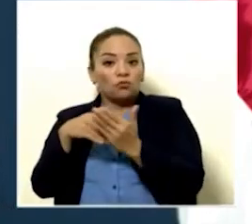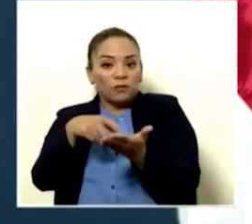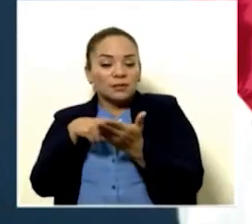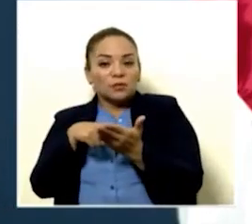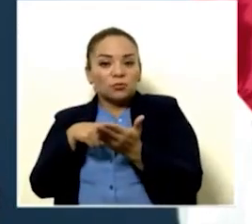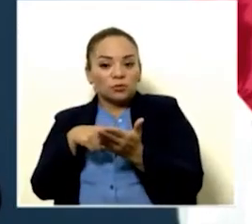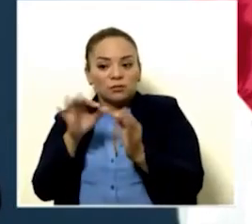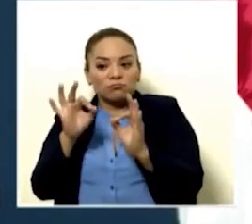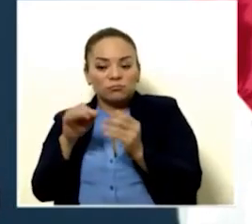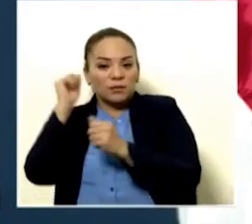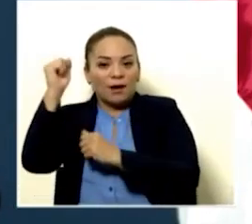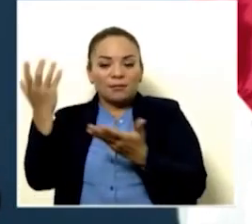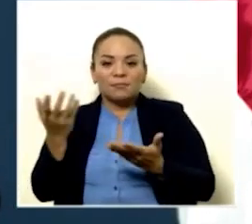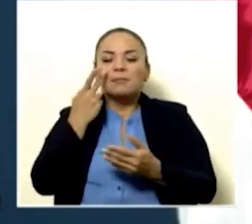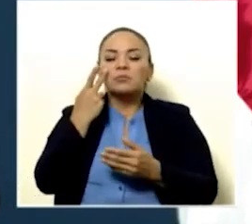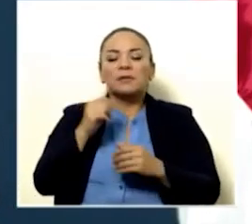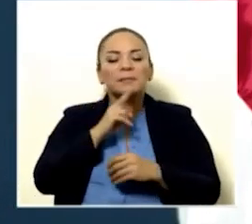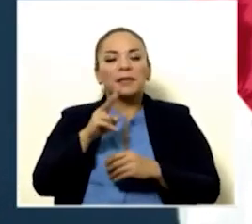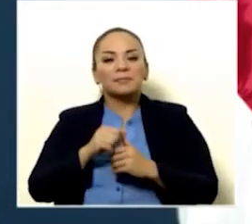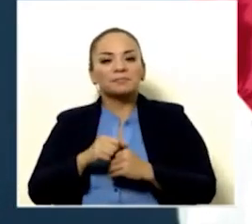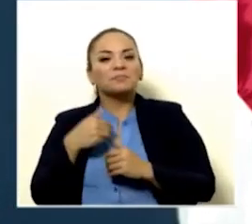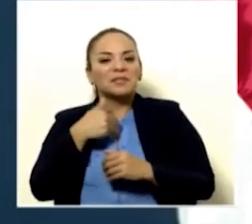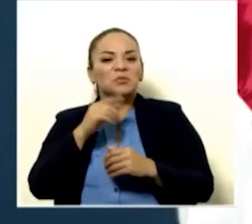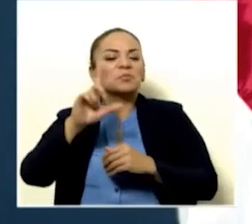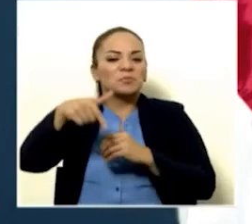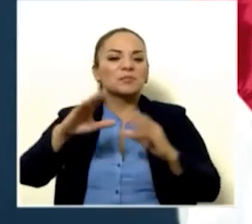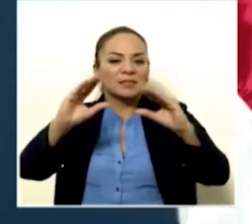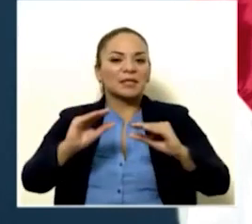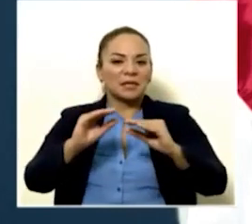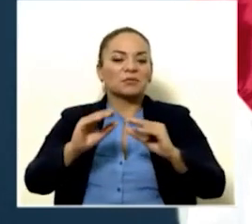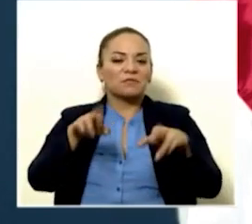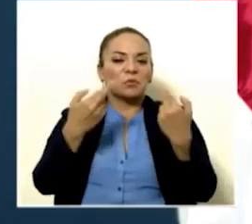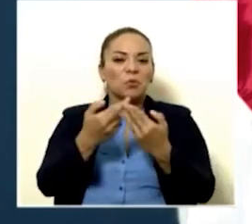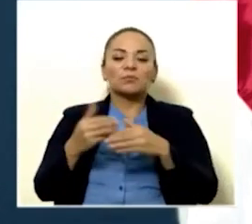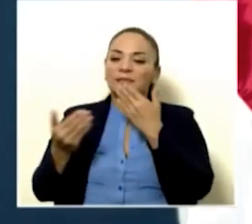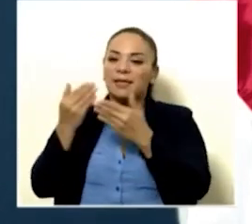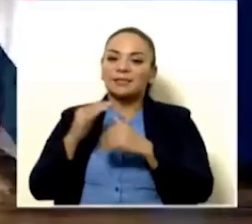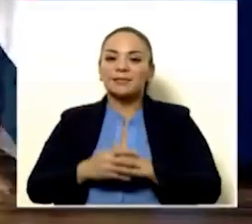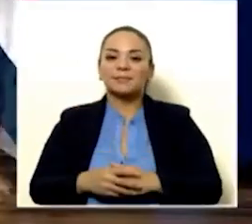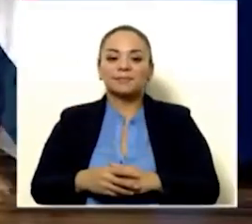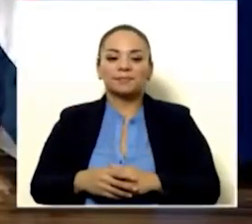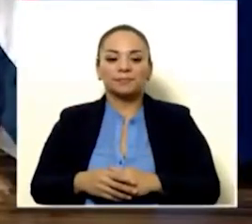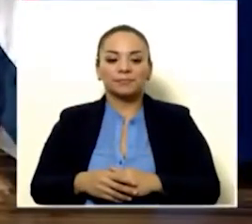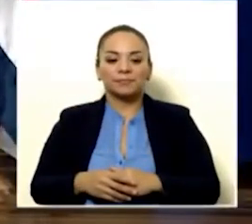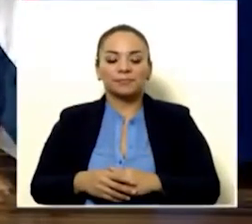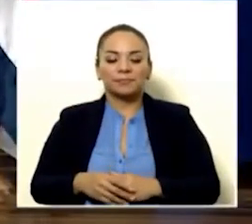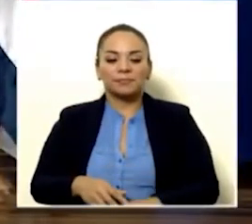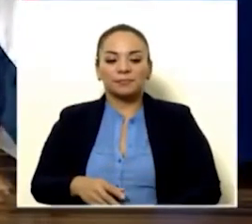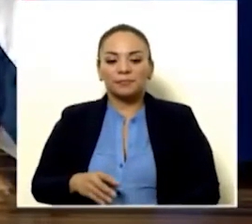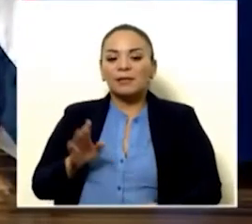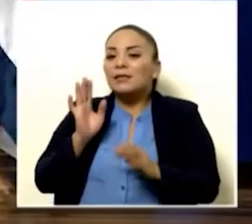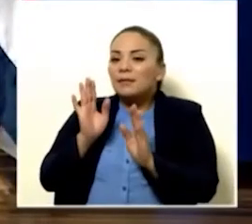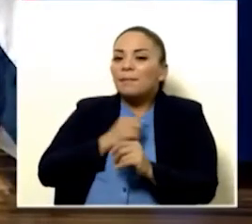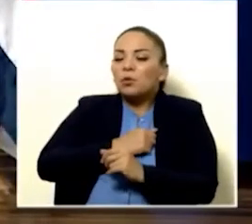lo ganen? Y lo vamos a estar viendo, ministro. Más tarde tenemos una reunión al respecto. Muchas gracias, don Grevy. Básicamente, la repregunta